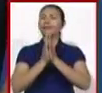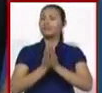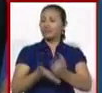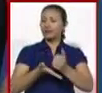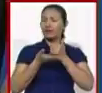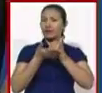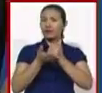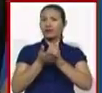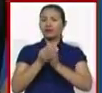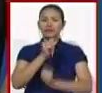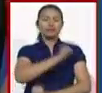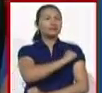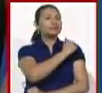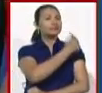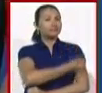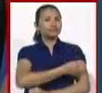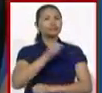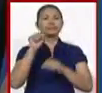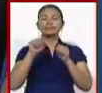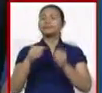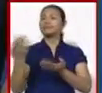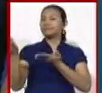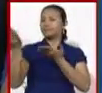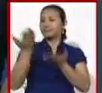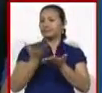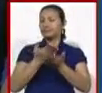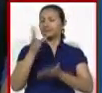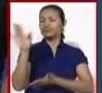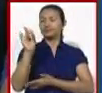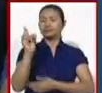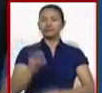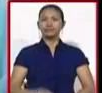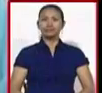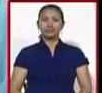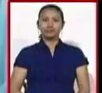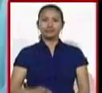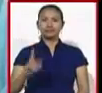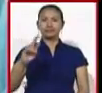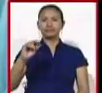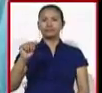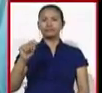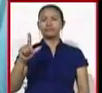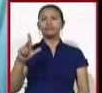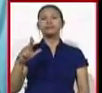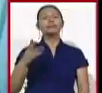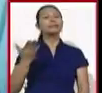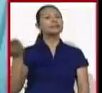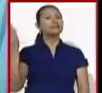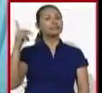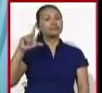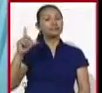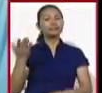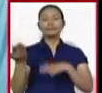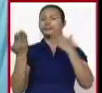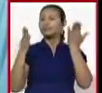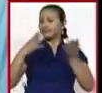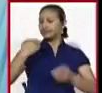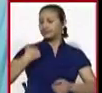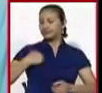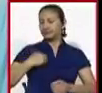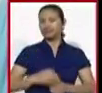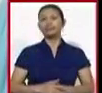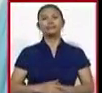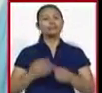la colaboración de las autoridades para que puedan repatriar el cuerpo. Raúl Quispe es el joven que el día lunes perdió la vida en